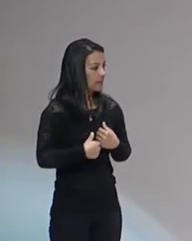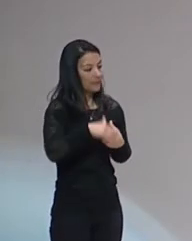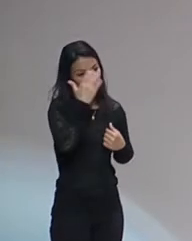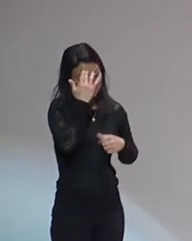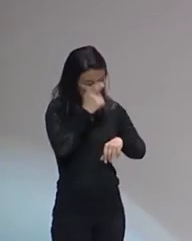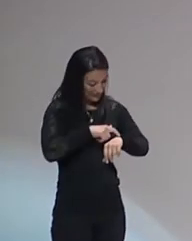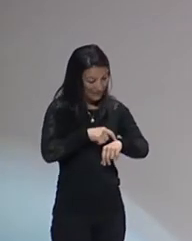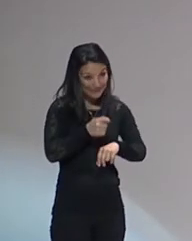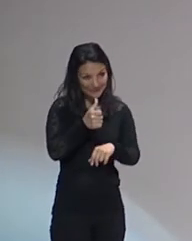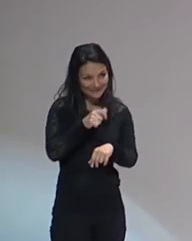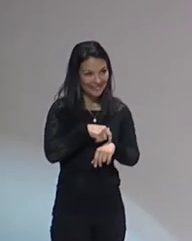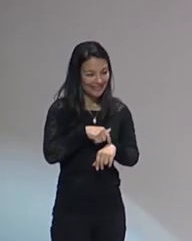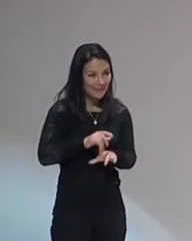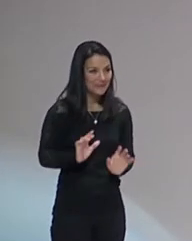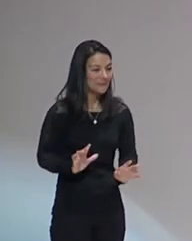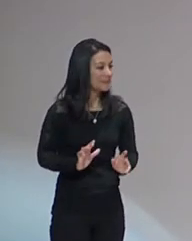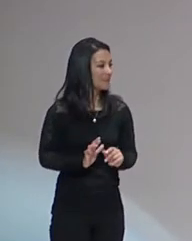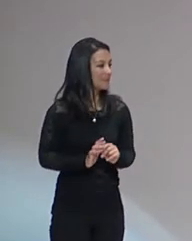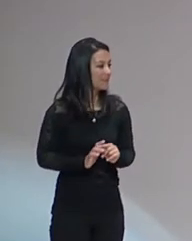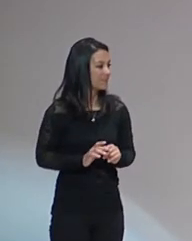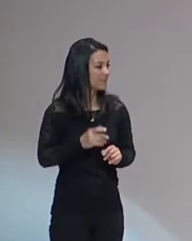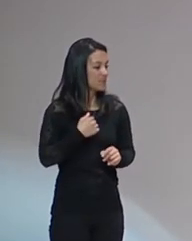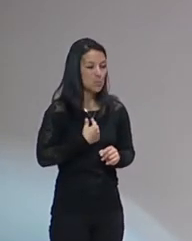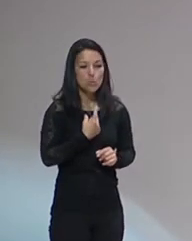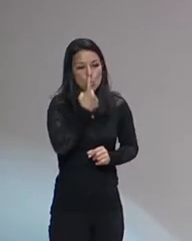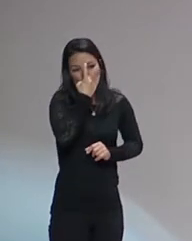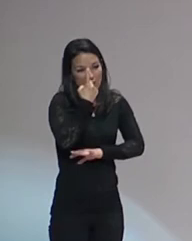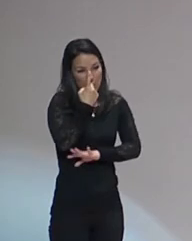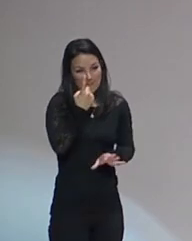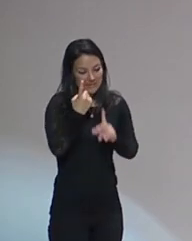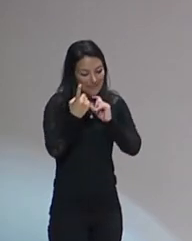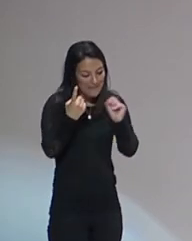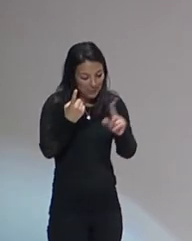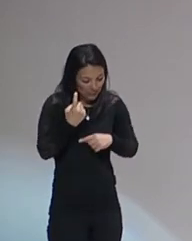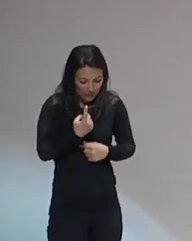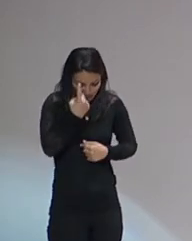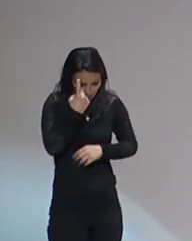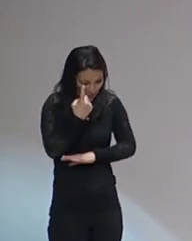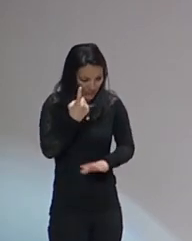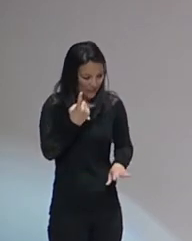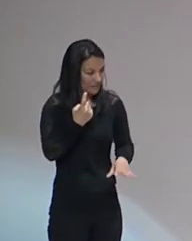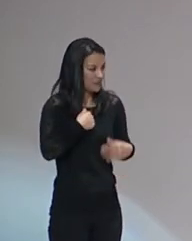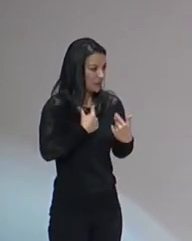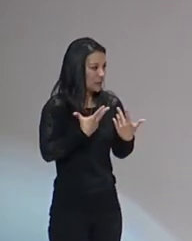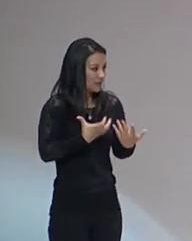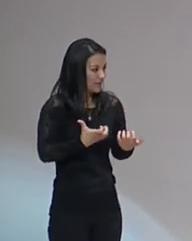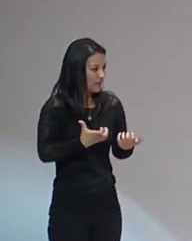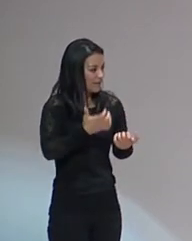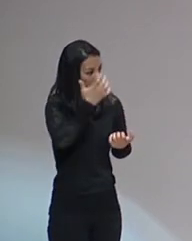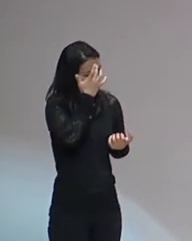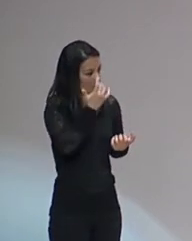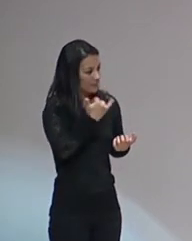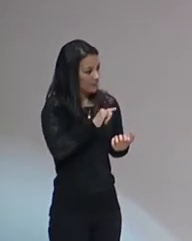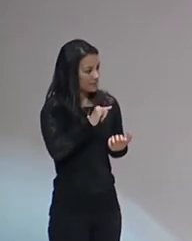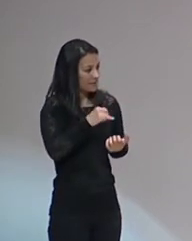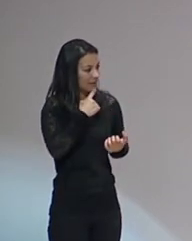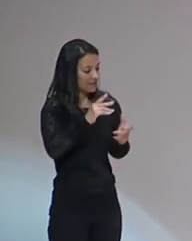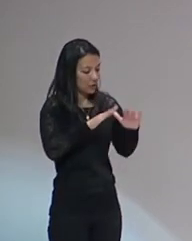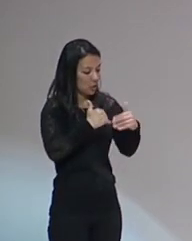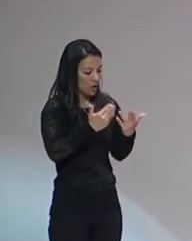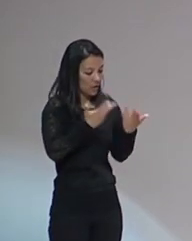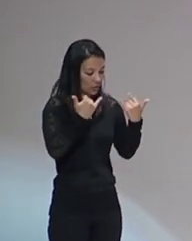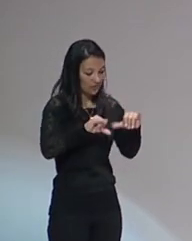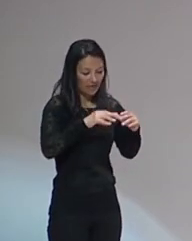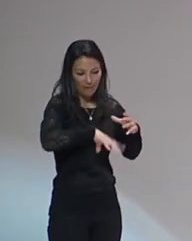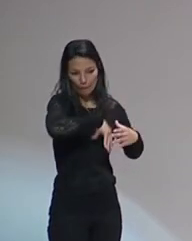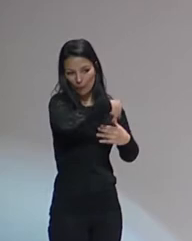poco tiempo, quiero hacer una nomás, que en realidad a ver ustedes qué piensan, porque quiero sacarlos del ámbito del colegio. Paso